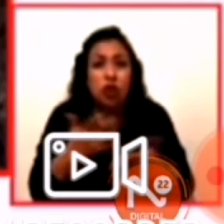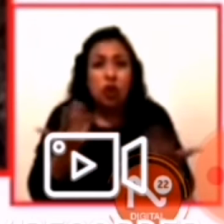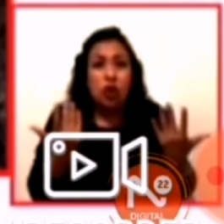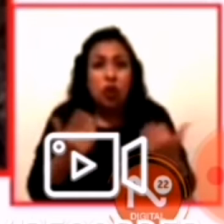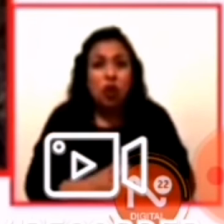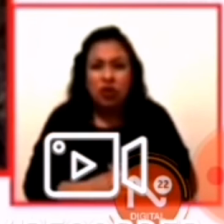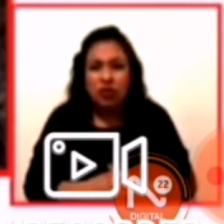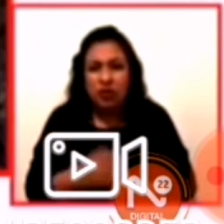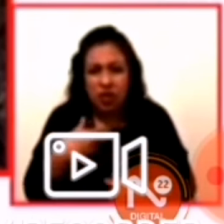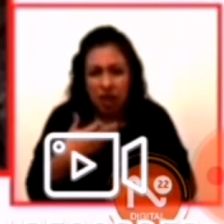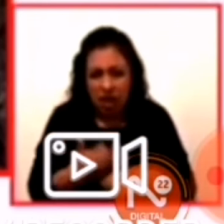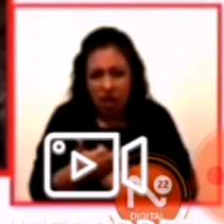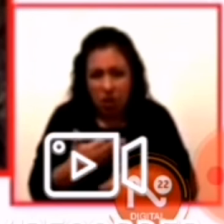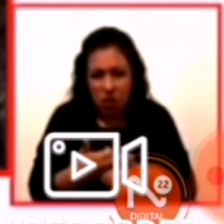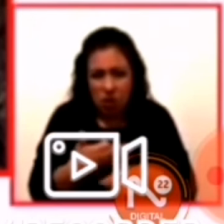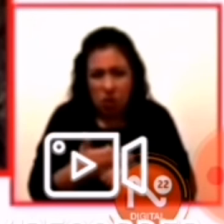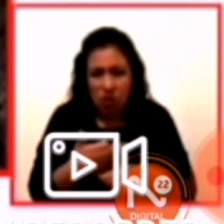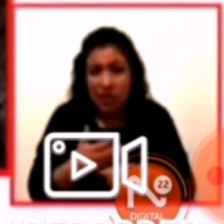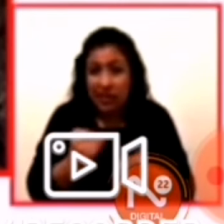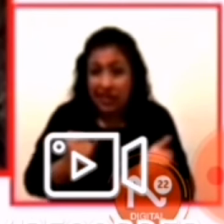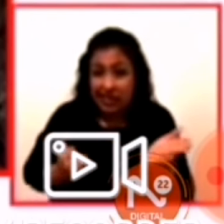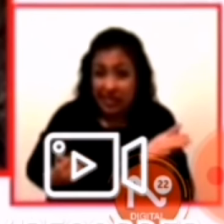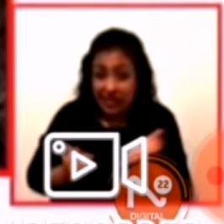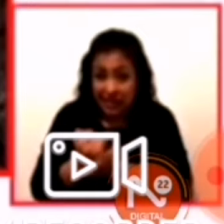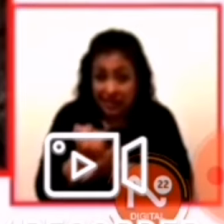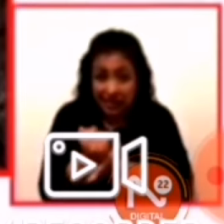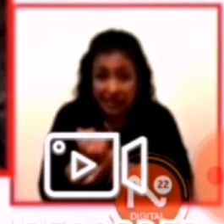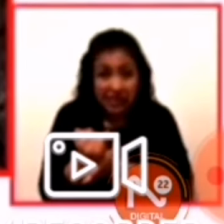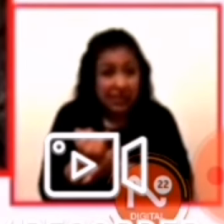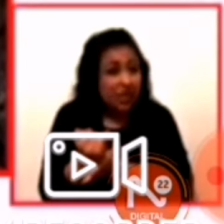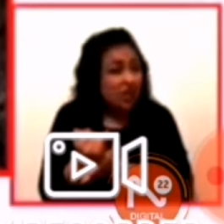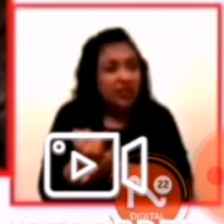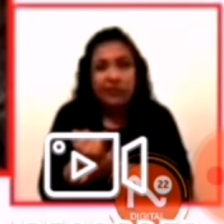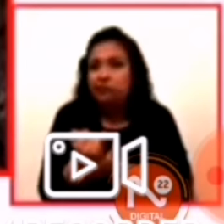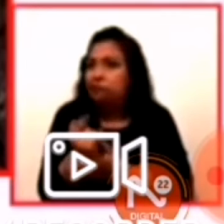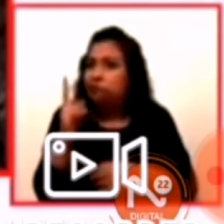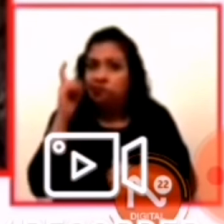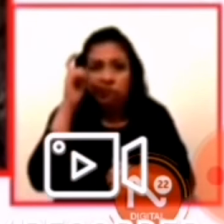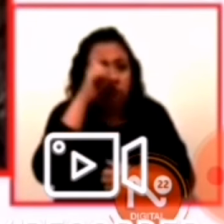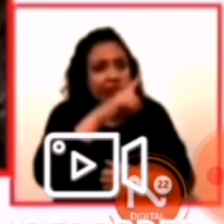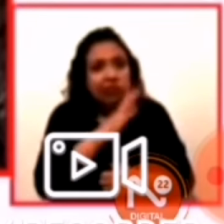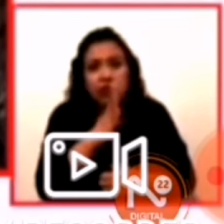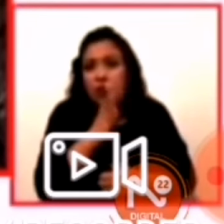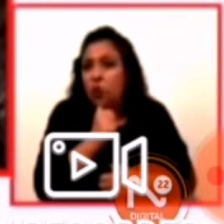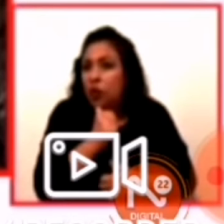Tomar ahorita decisiones es muy aventurado y no